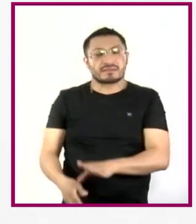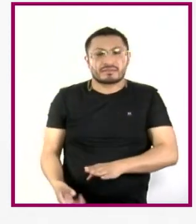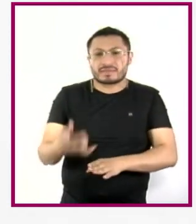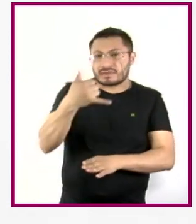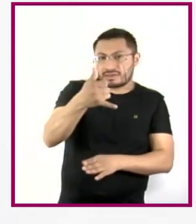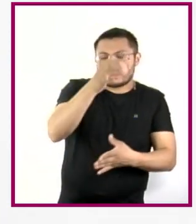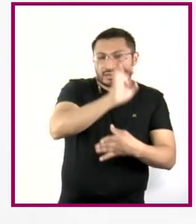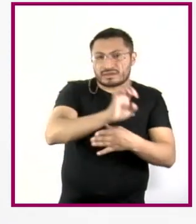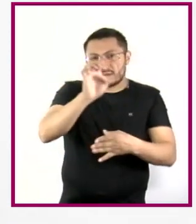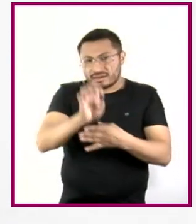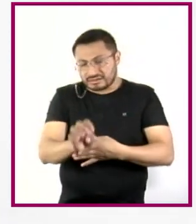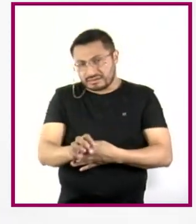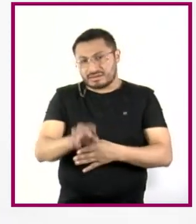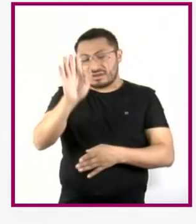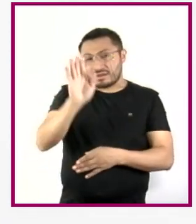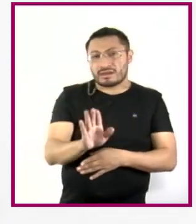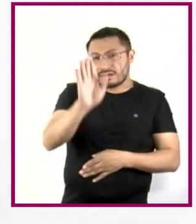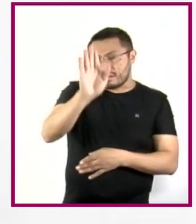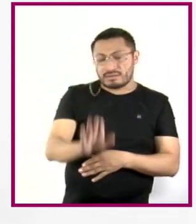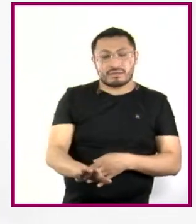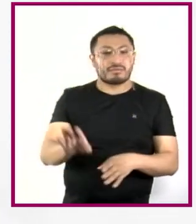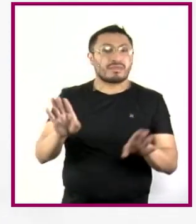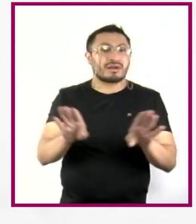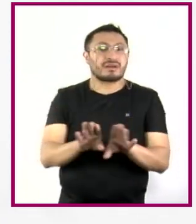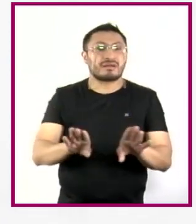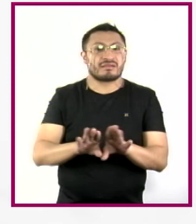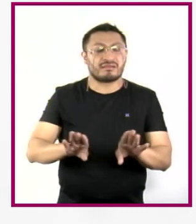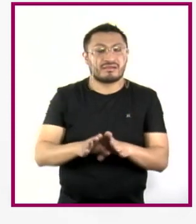tanto, parece a simple vista